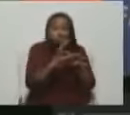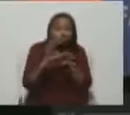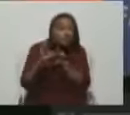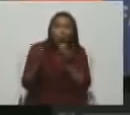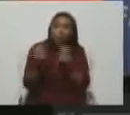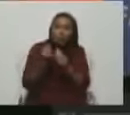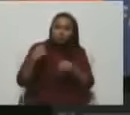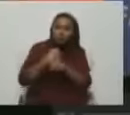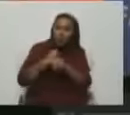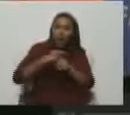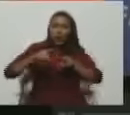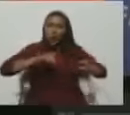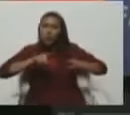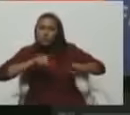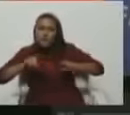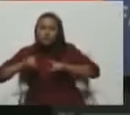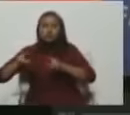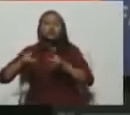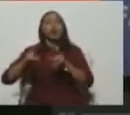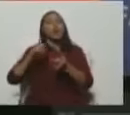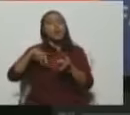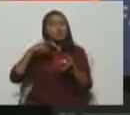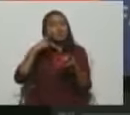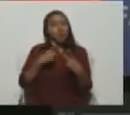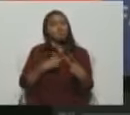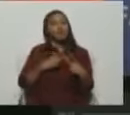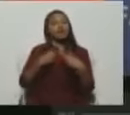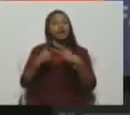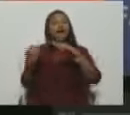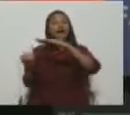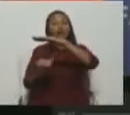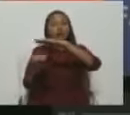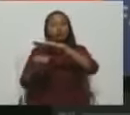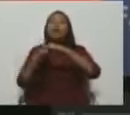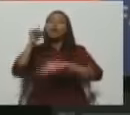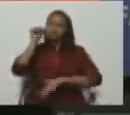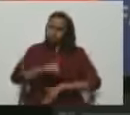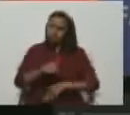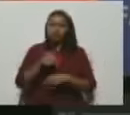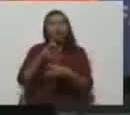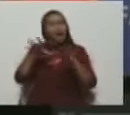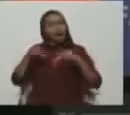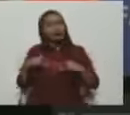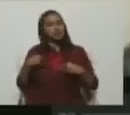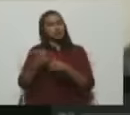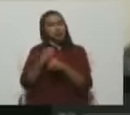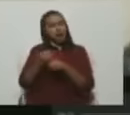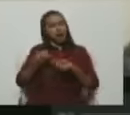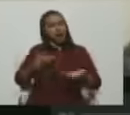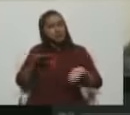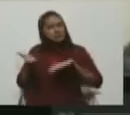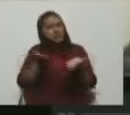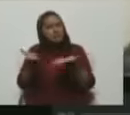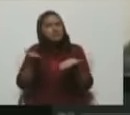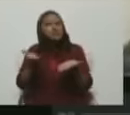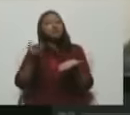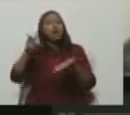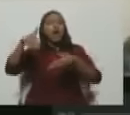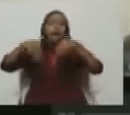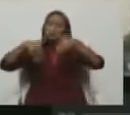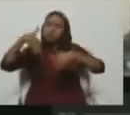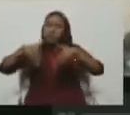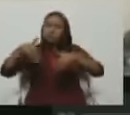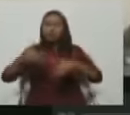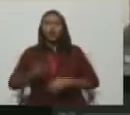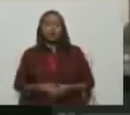una voluntad institucional que se pone al servicio del proceso electoral. Y eso, por supuesto, nos